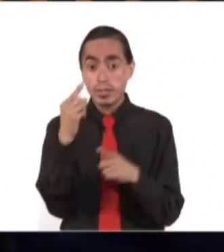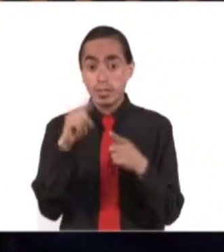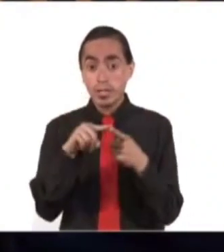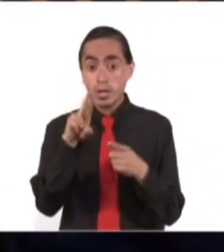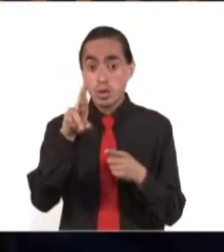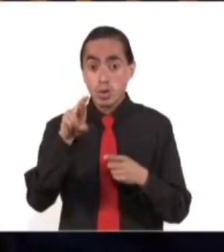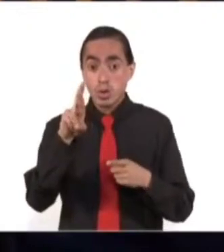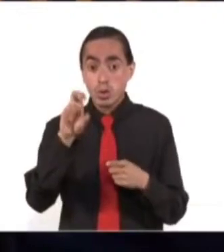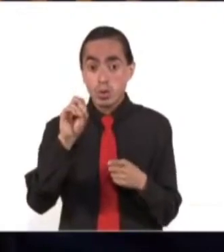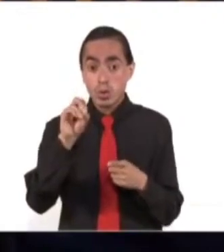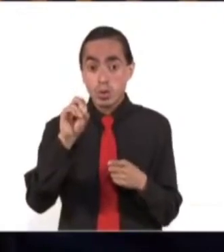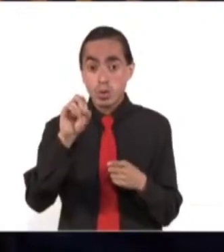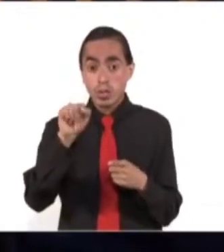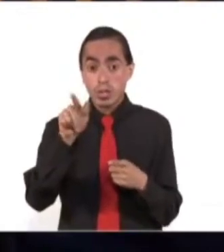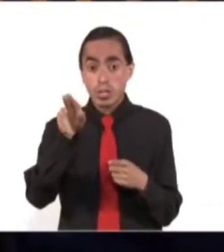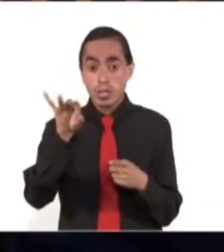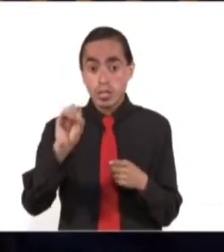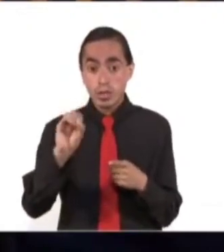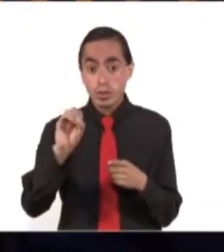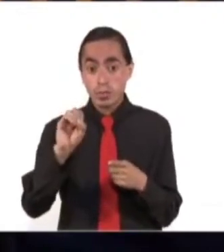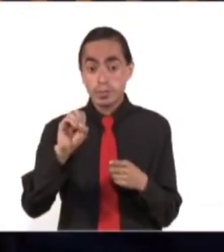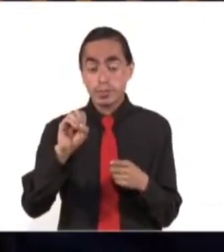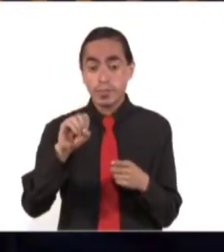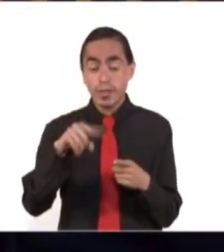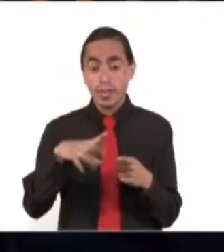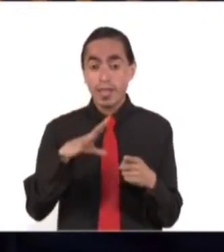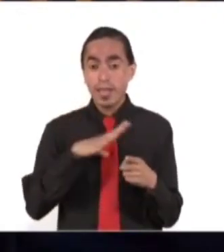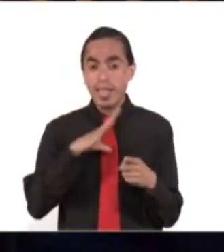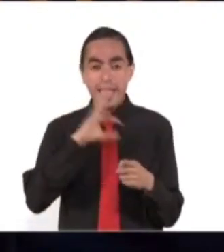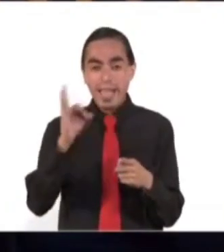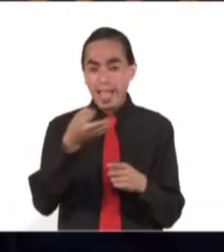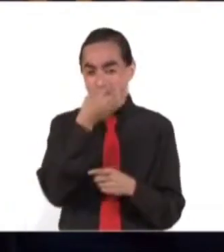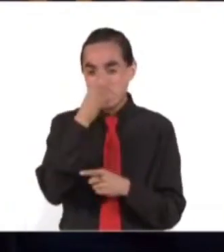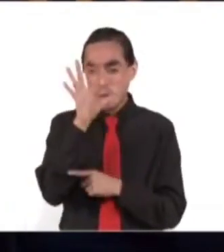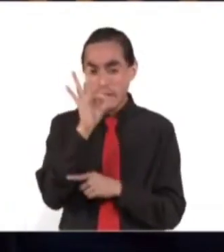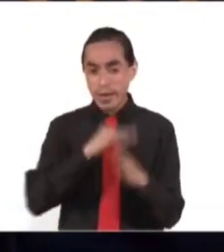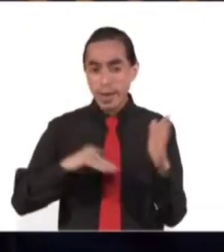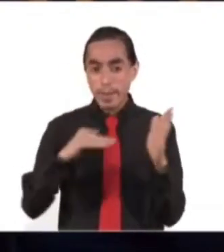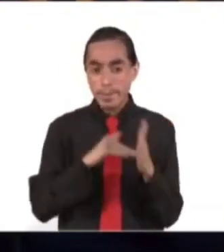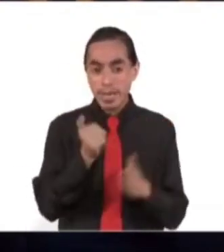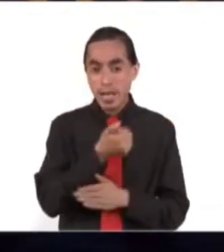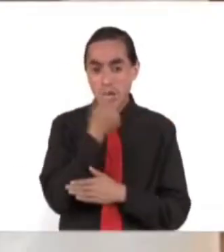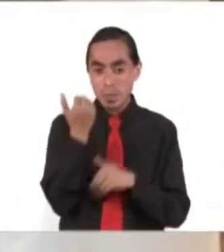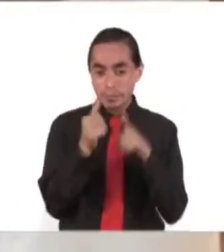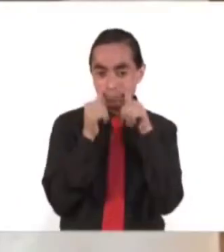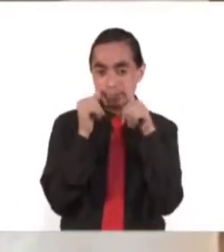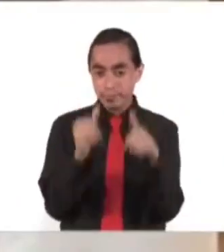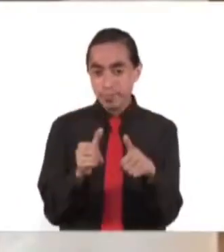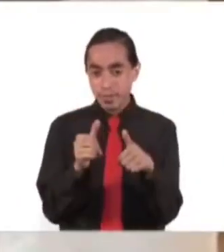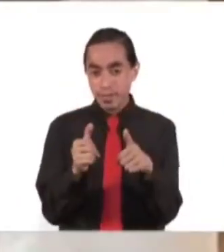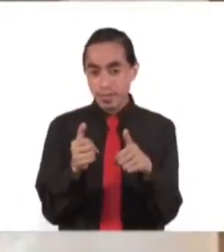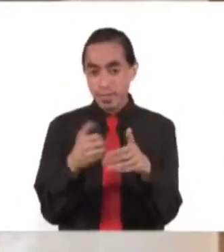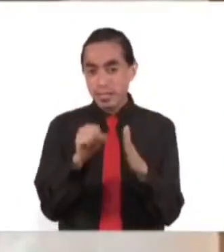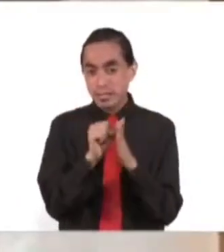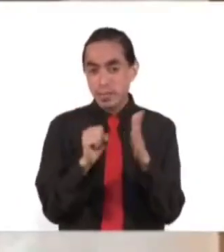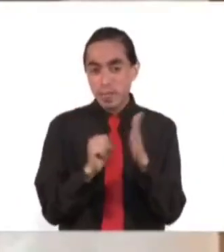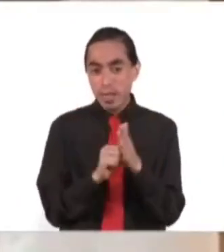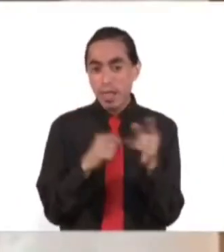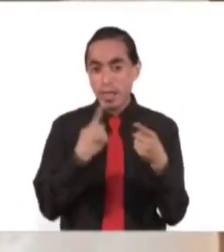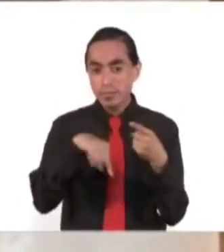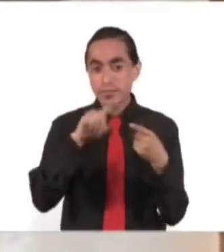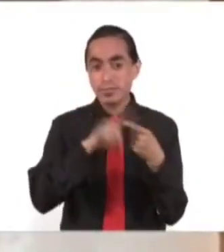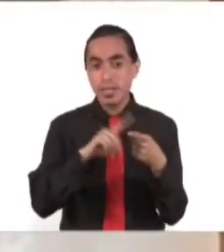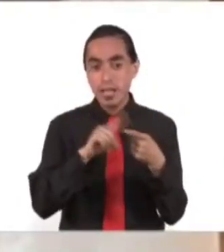Castellanos, que actualmente atiende a casi 40,000 alumnos en un sistema híbrido, en línea